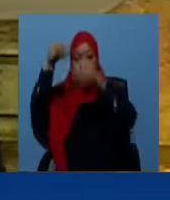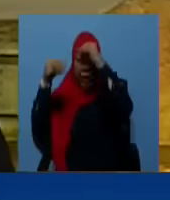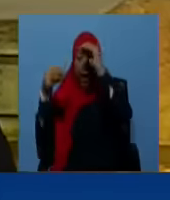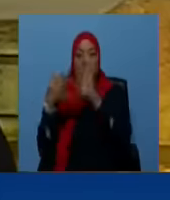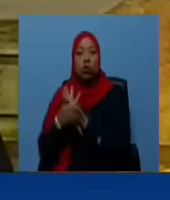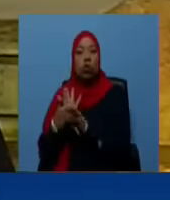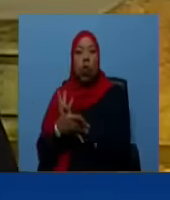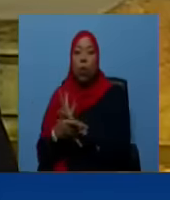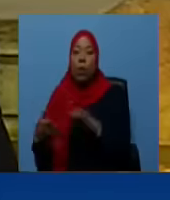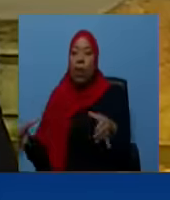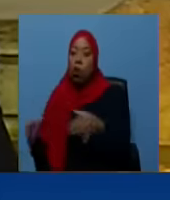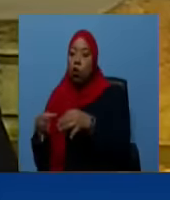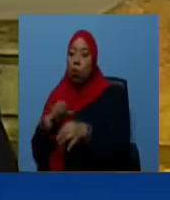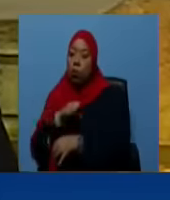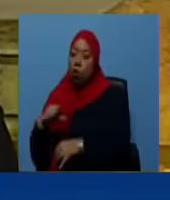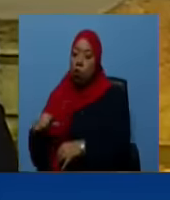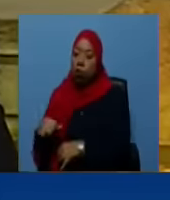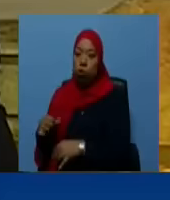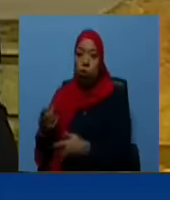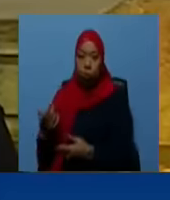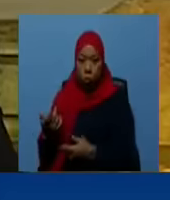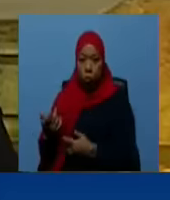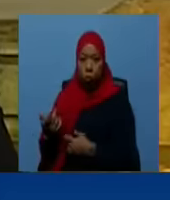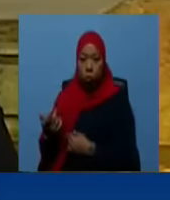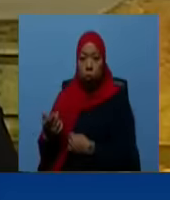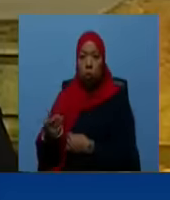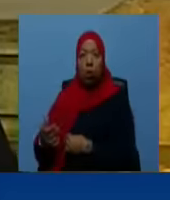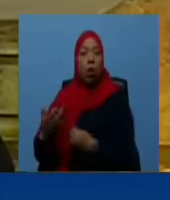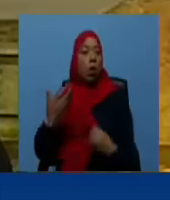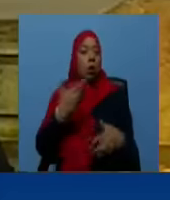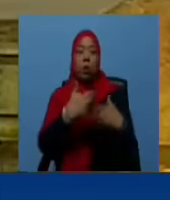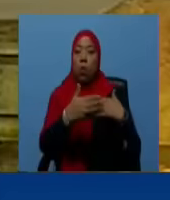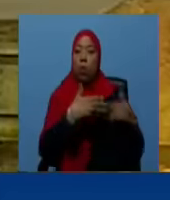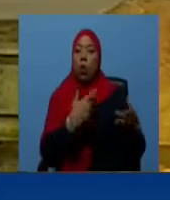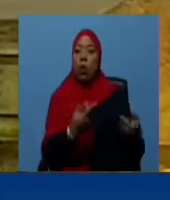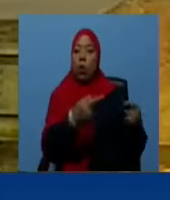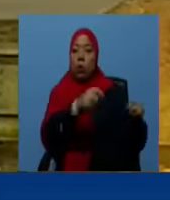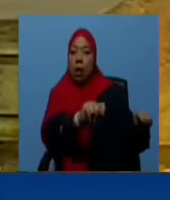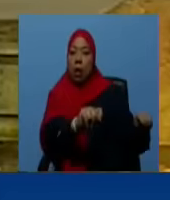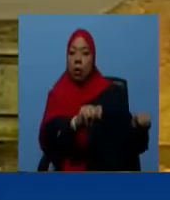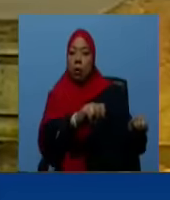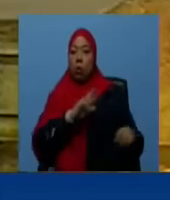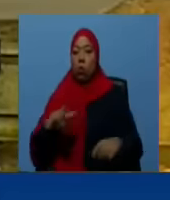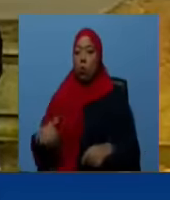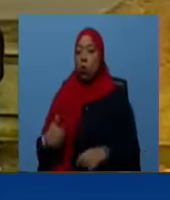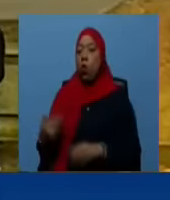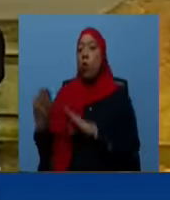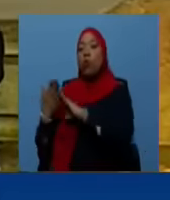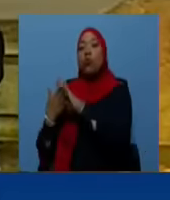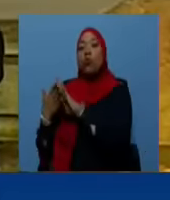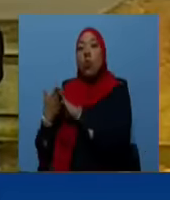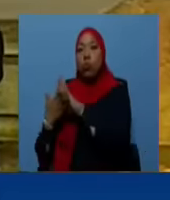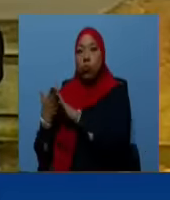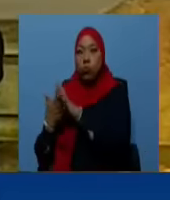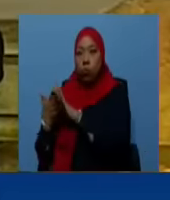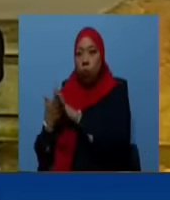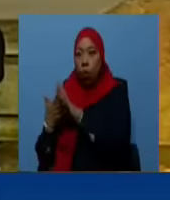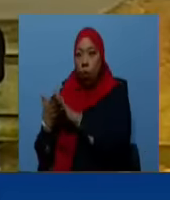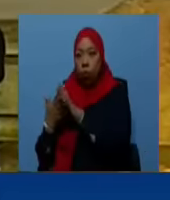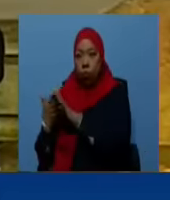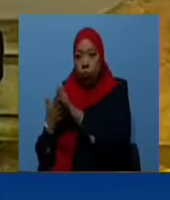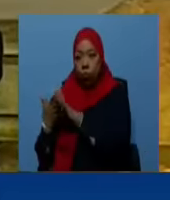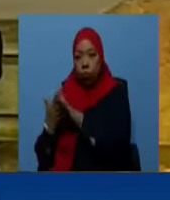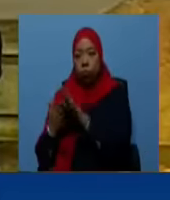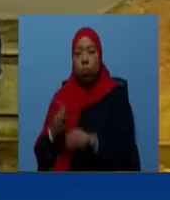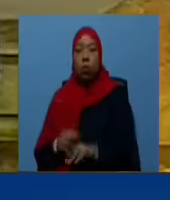de esa gente, ellos que se queden con sus sanciones. Nosotros nos quedamos con nuestras soluciones,